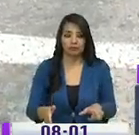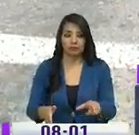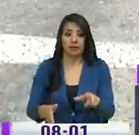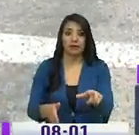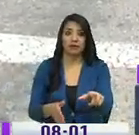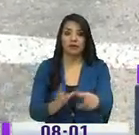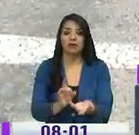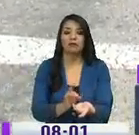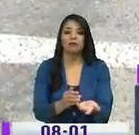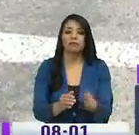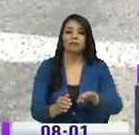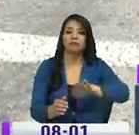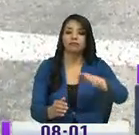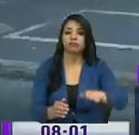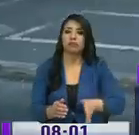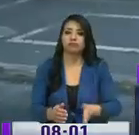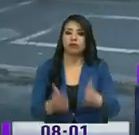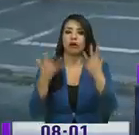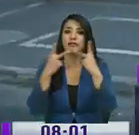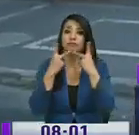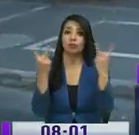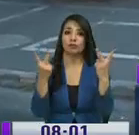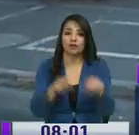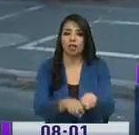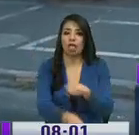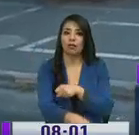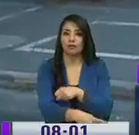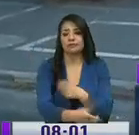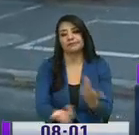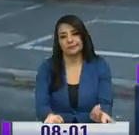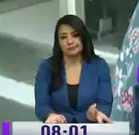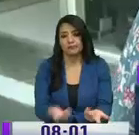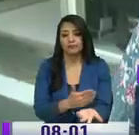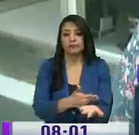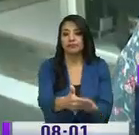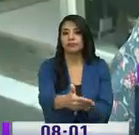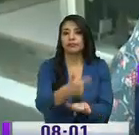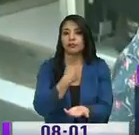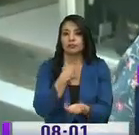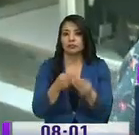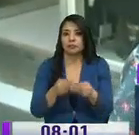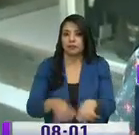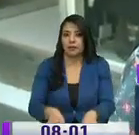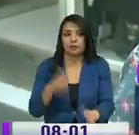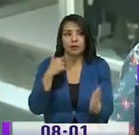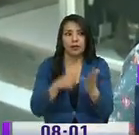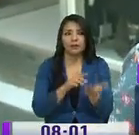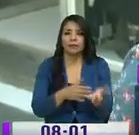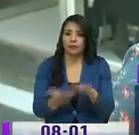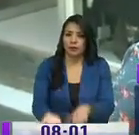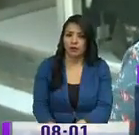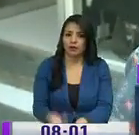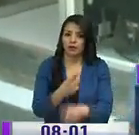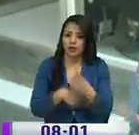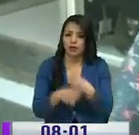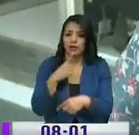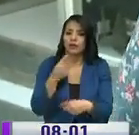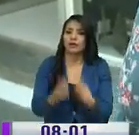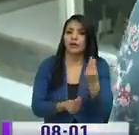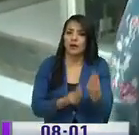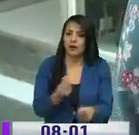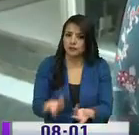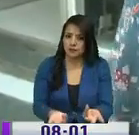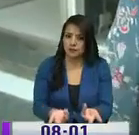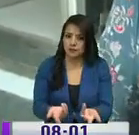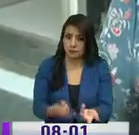6 de diciembre por parte del EMOP les ha perjudicado de sobremanera. Hubiera habido también unos heridos o muertos,